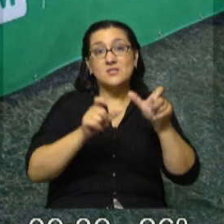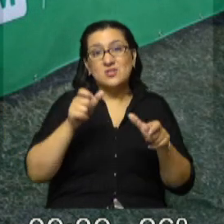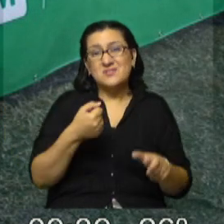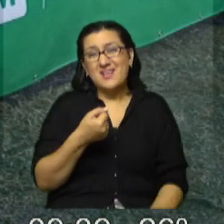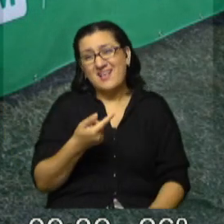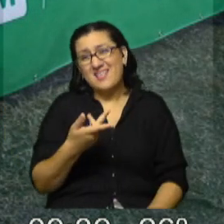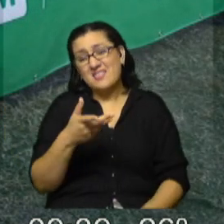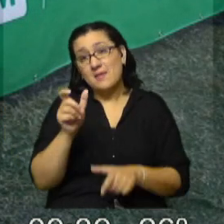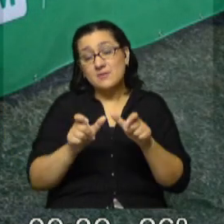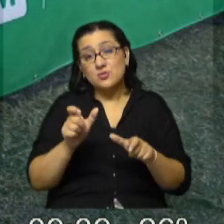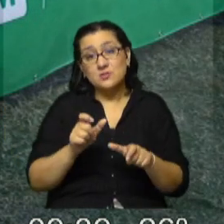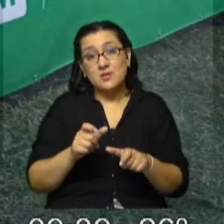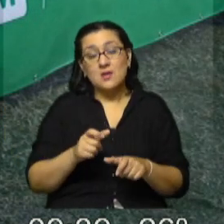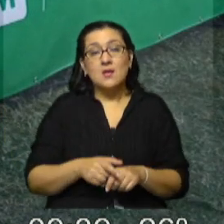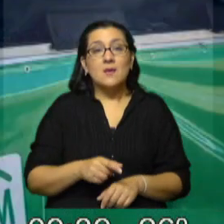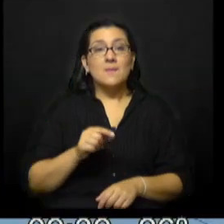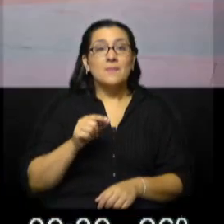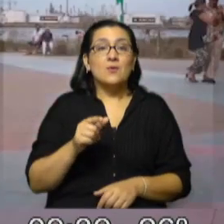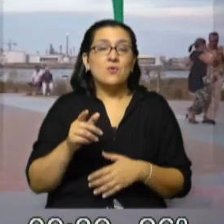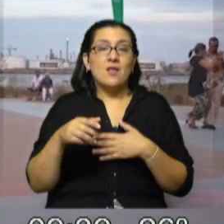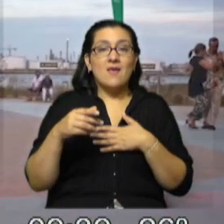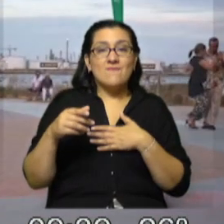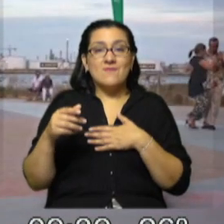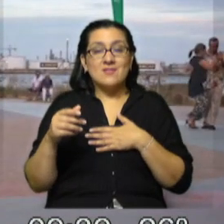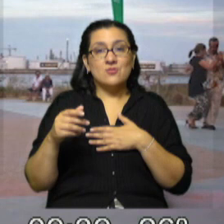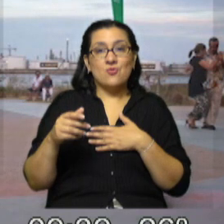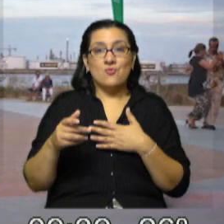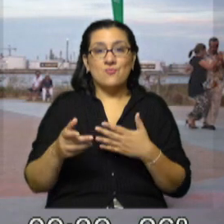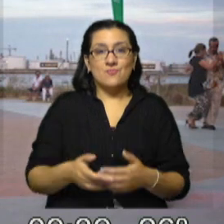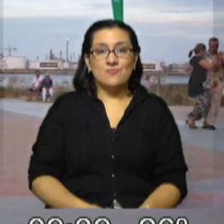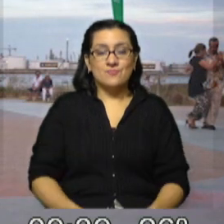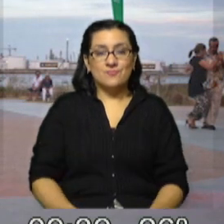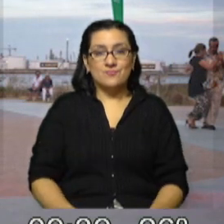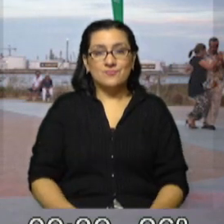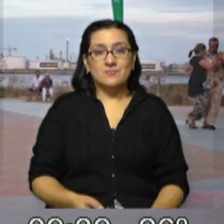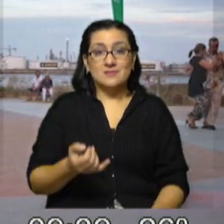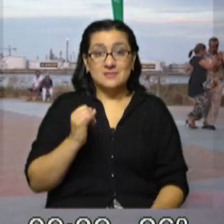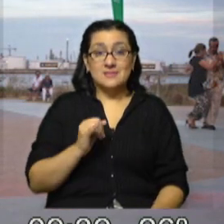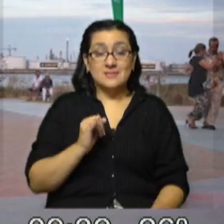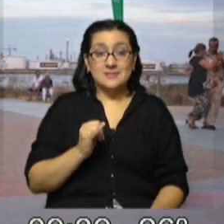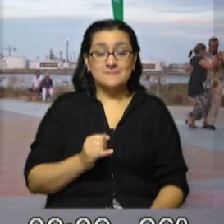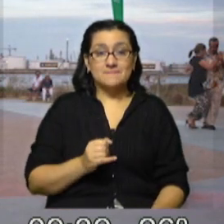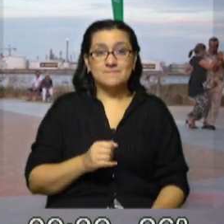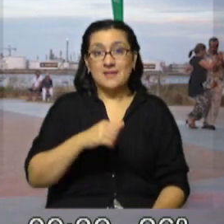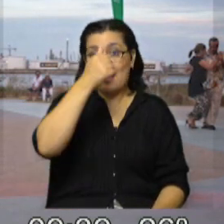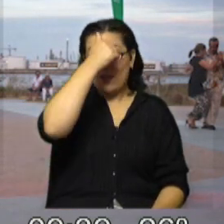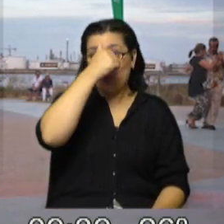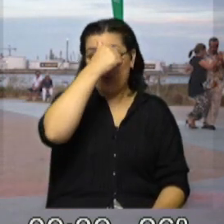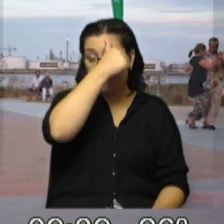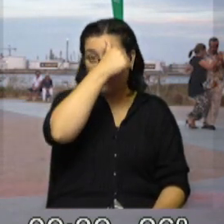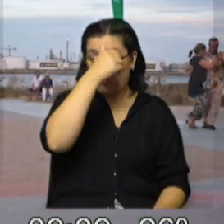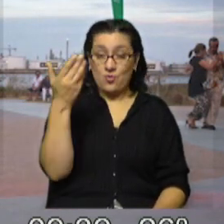gente para una intervención artística que pretende, digamos, este formato más unplugged, digamos, ¿no? Exactamente. El domingo